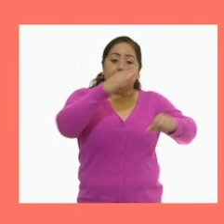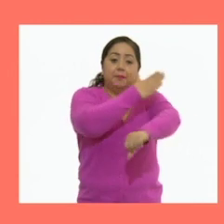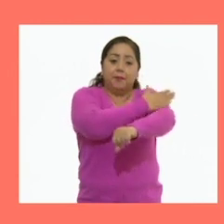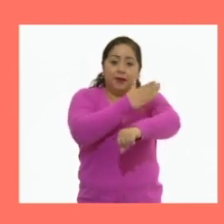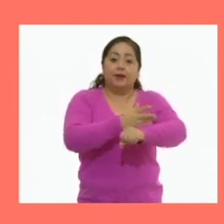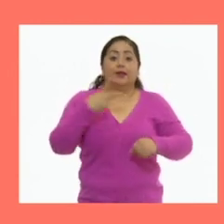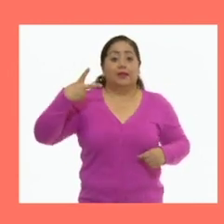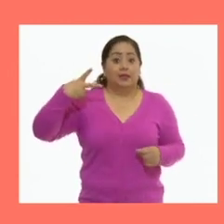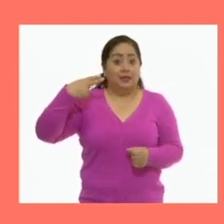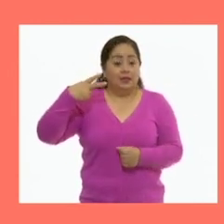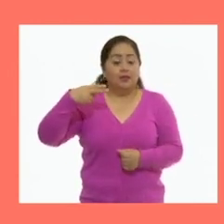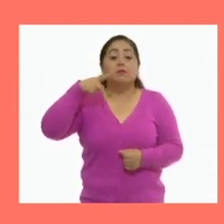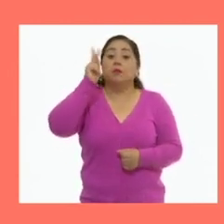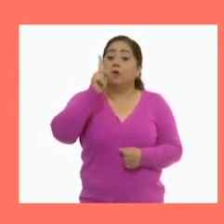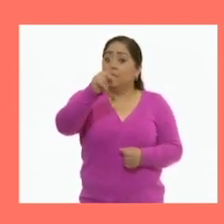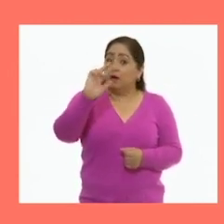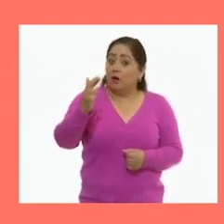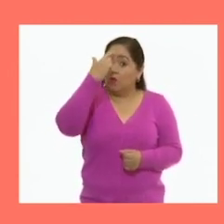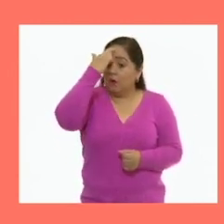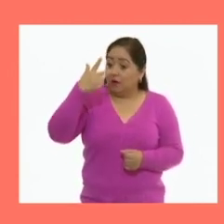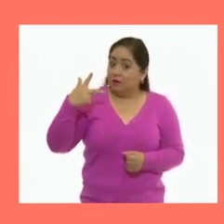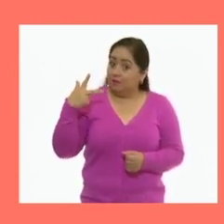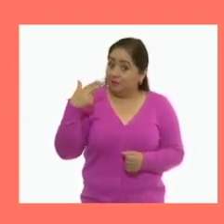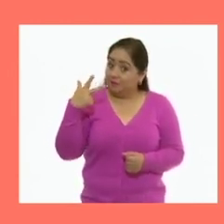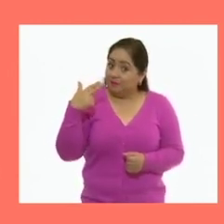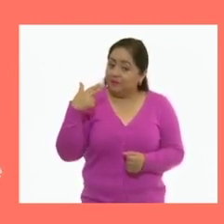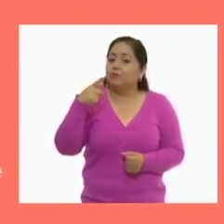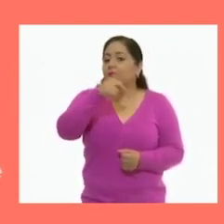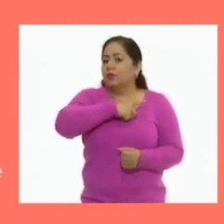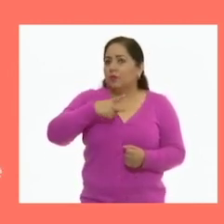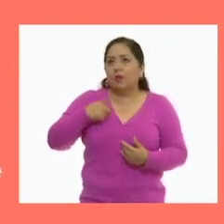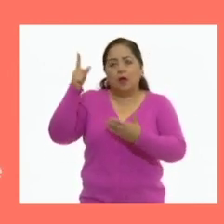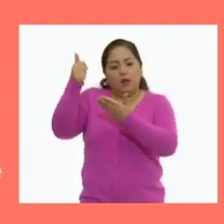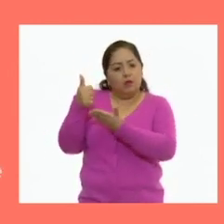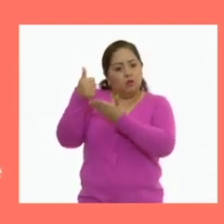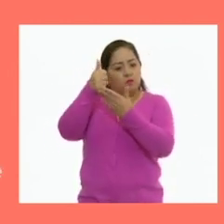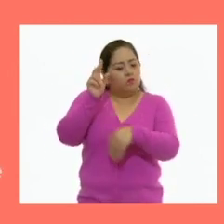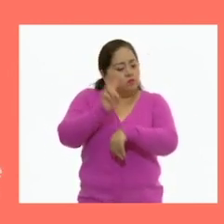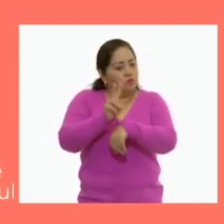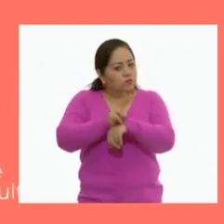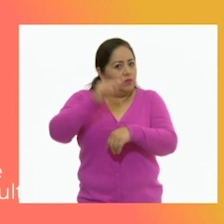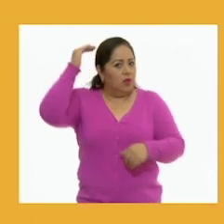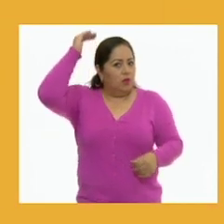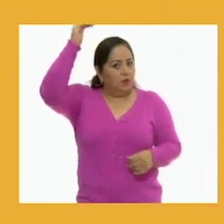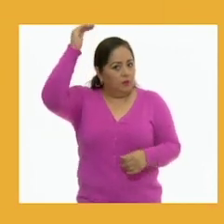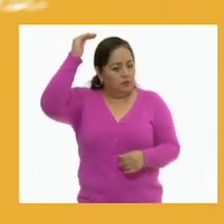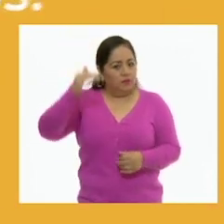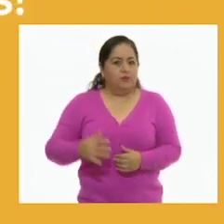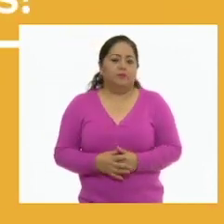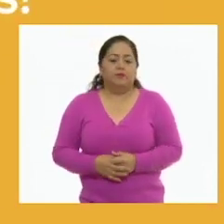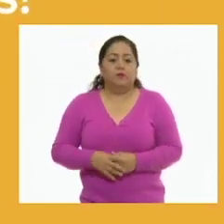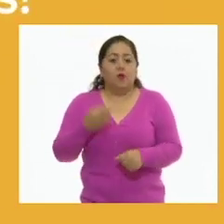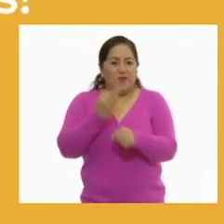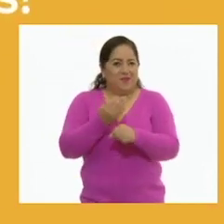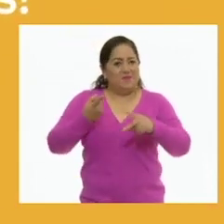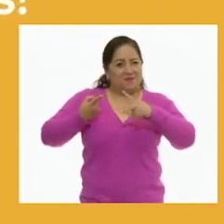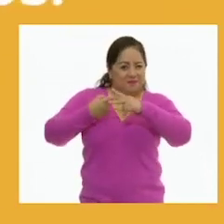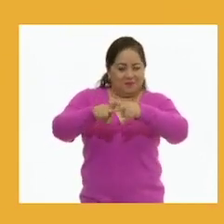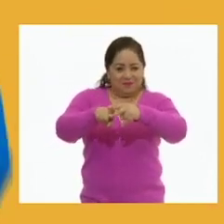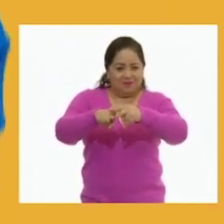y tijeras. Recuerda que la manipulación de estas debe estar supervisada por un adulto.